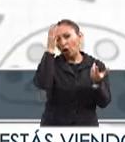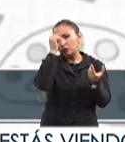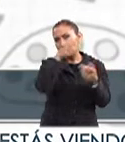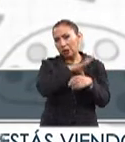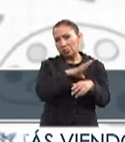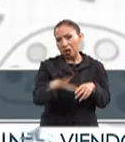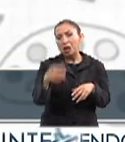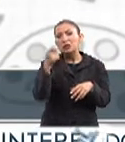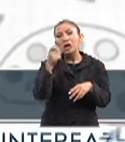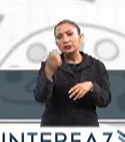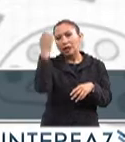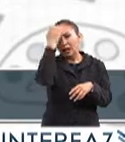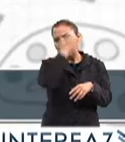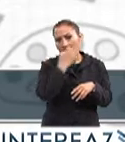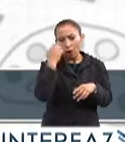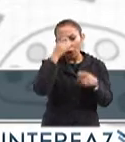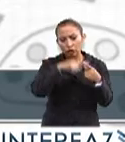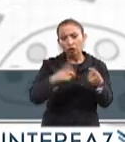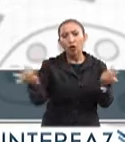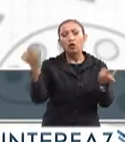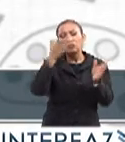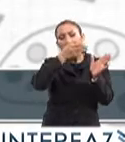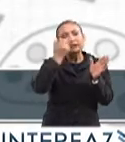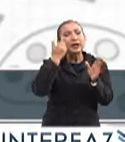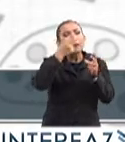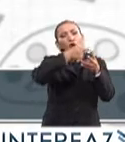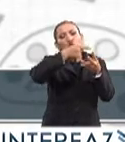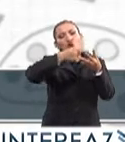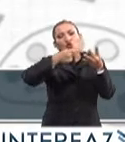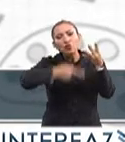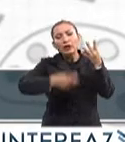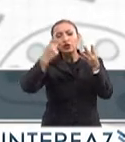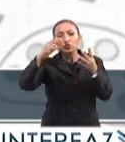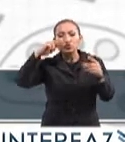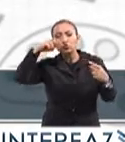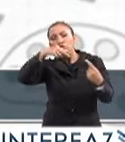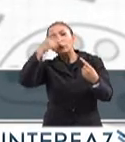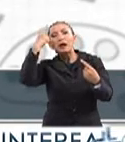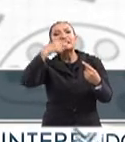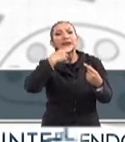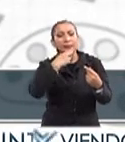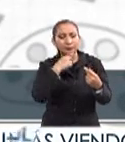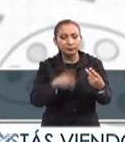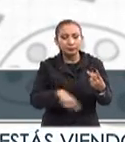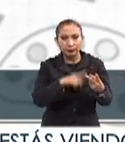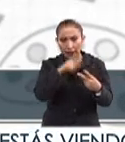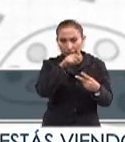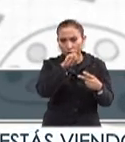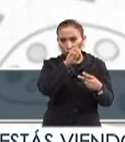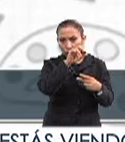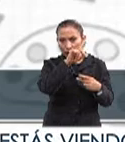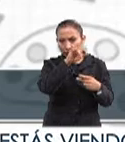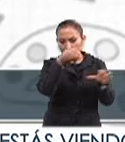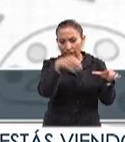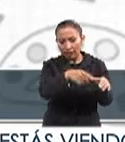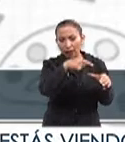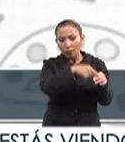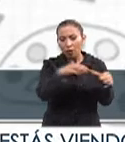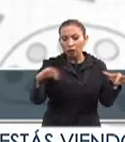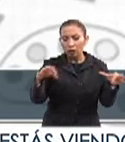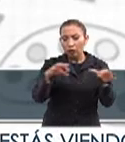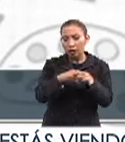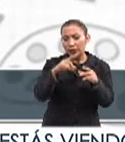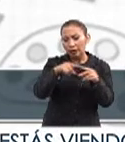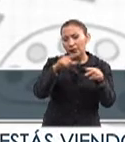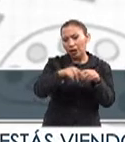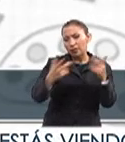conceptos generales de evaluación, los momentos de evaluación y sus enfoques. Esta unidad tiene asociado